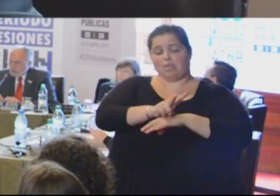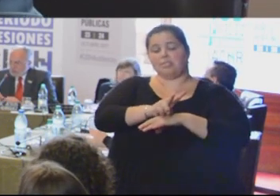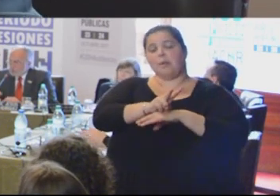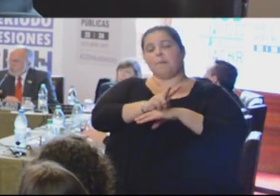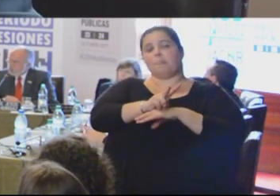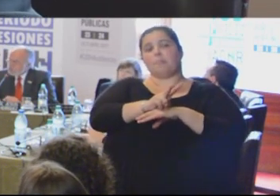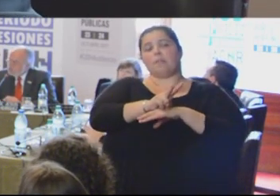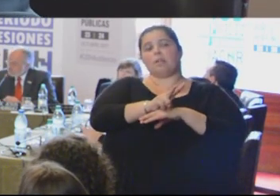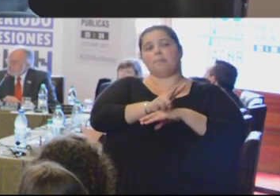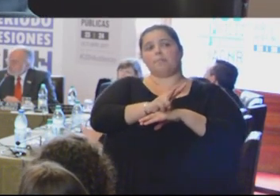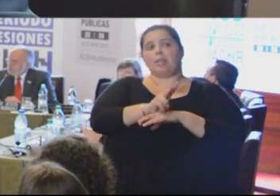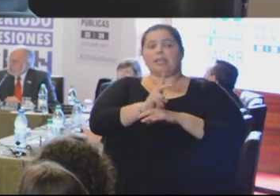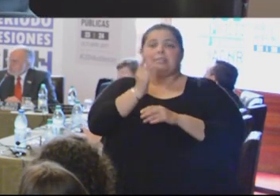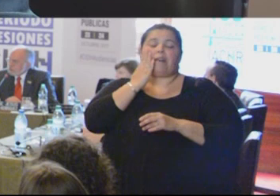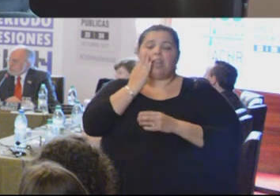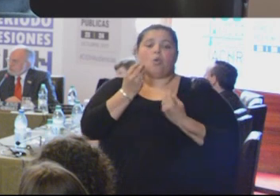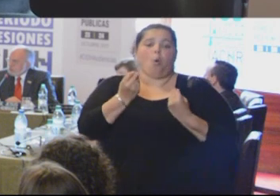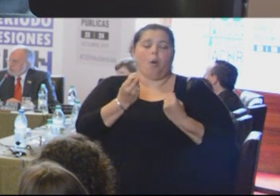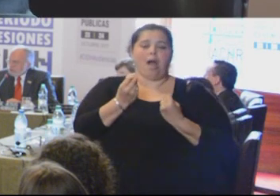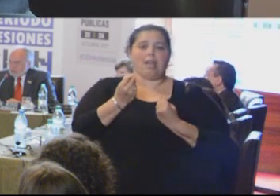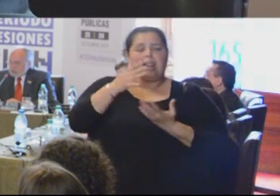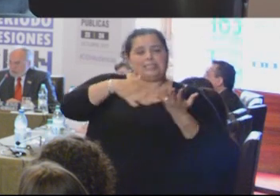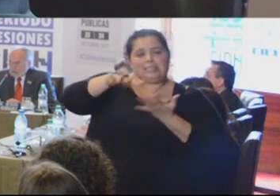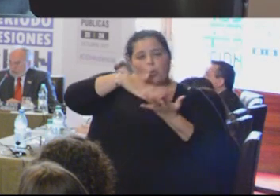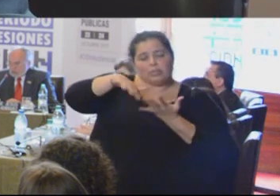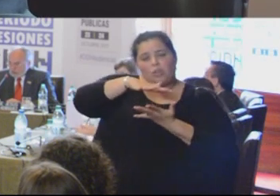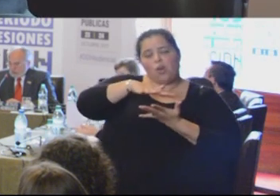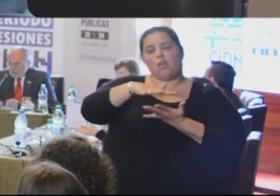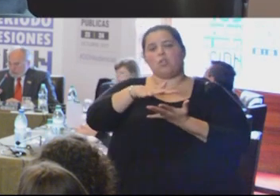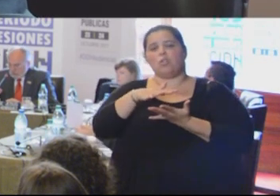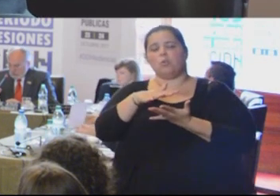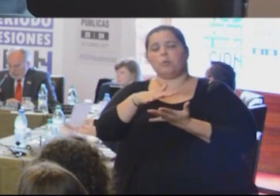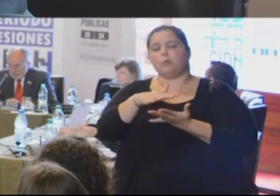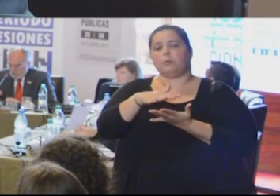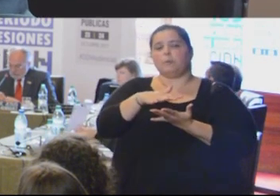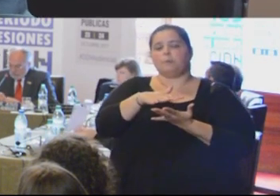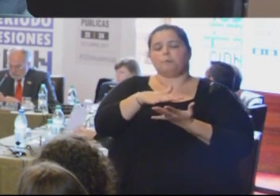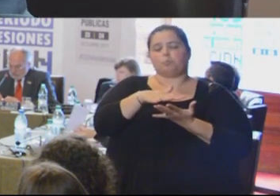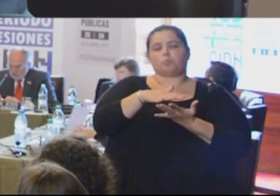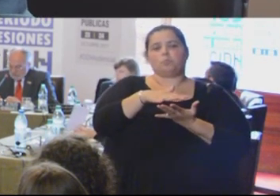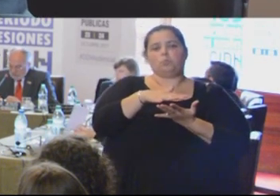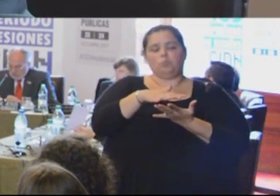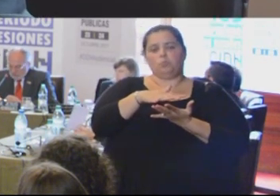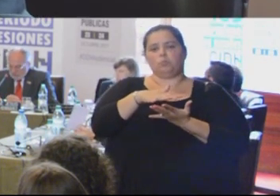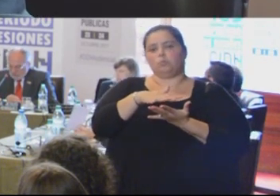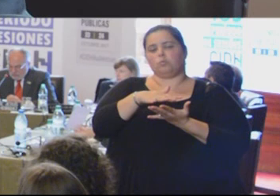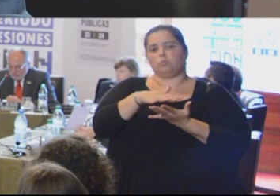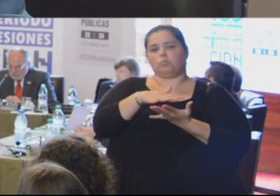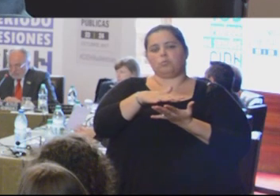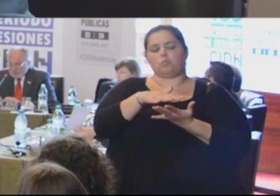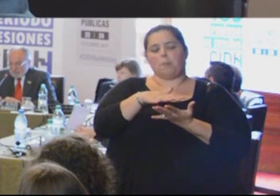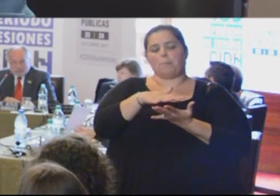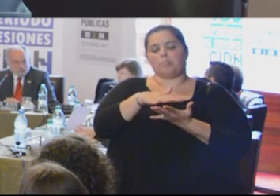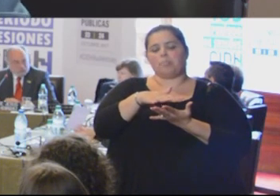la situación en que se encuentran en el marco de la de la